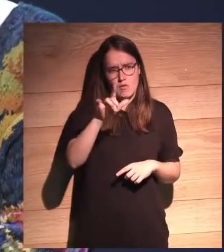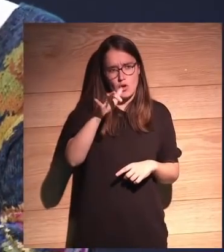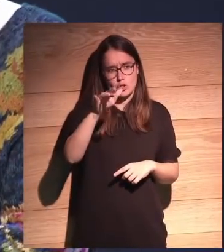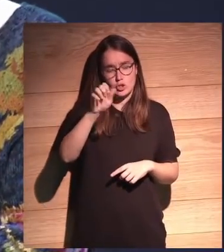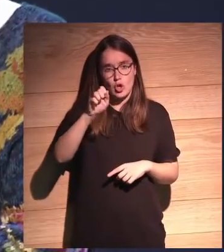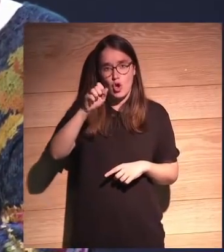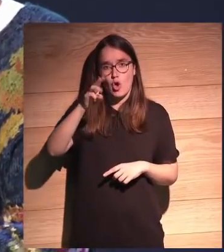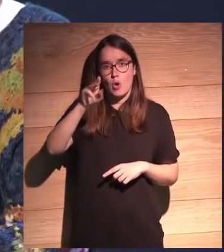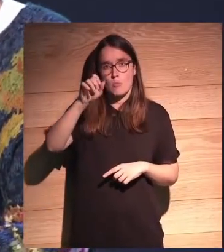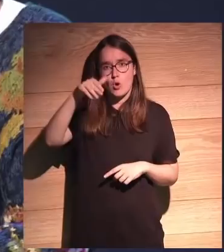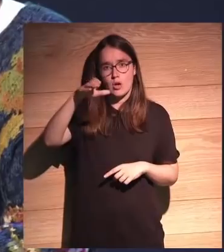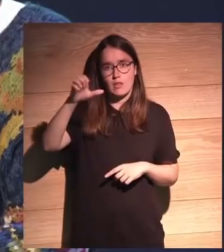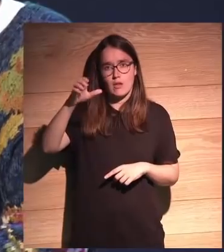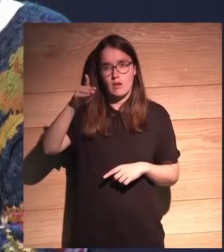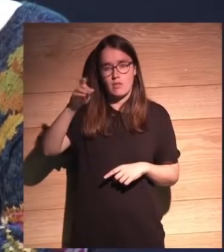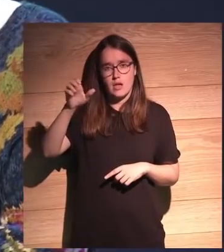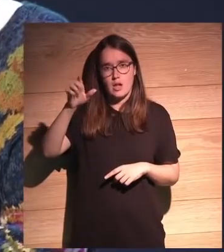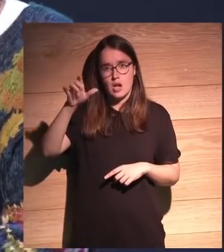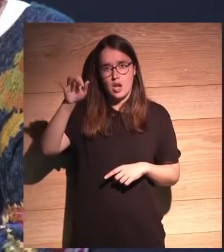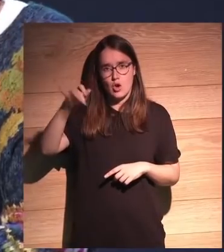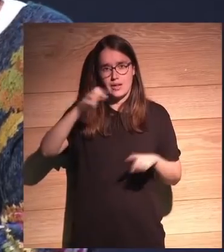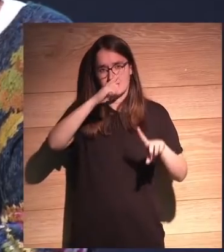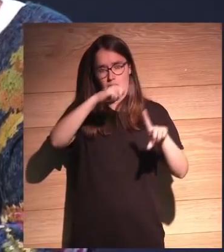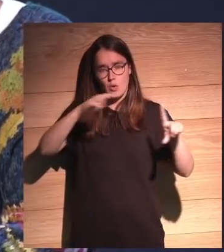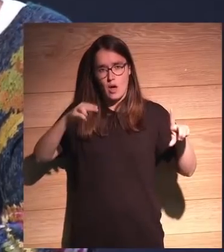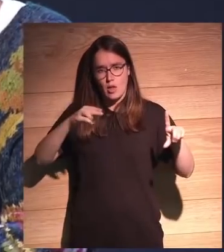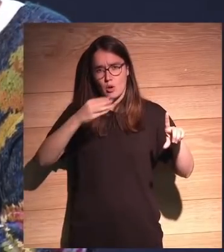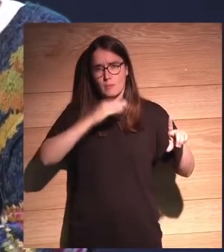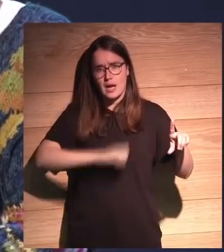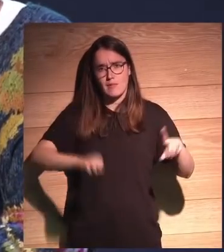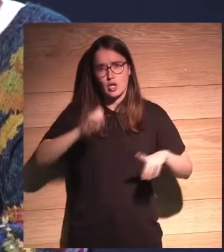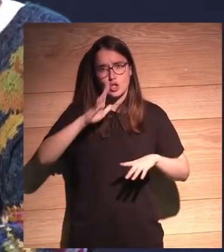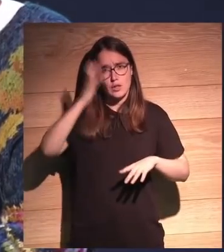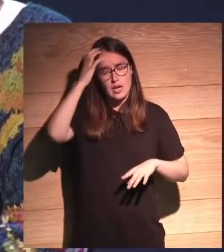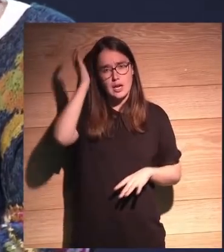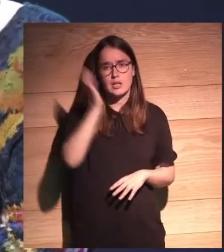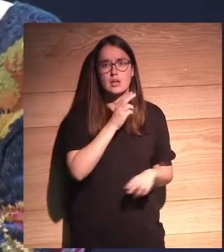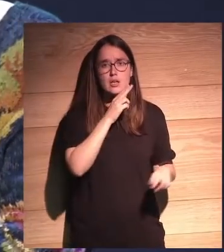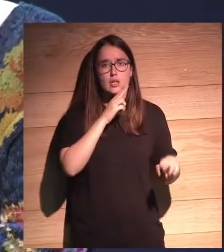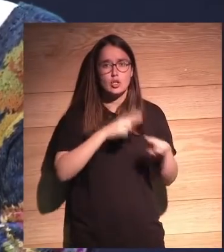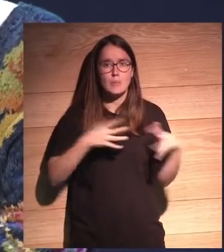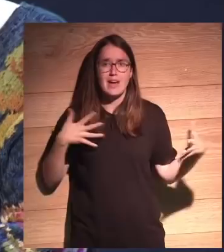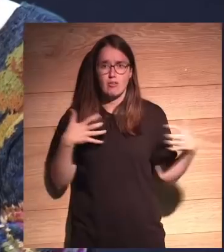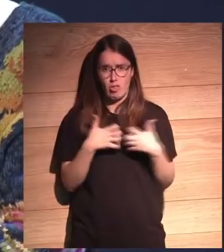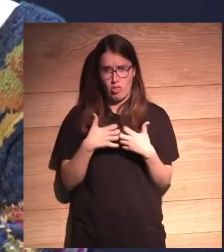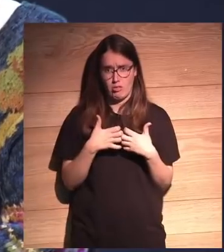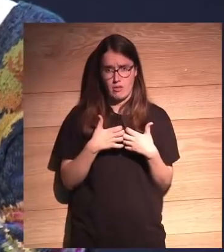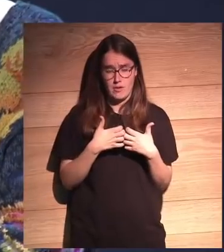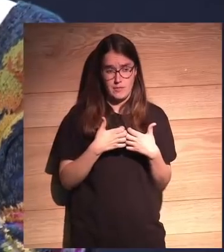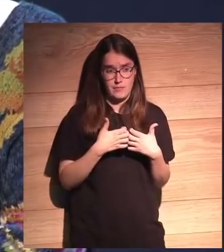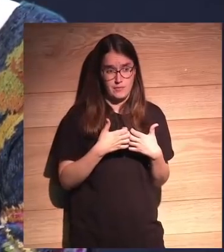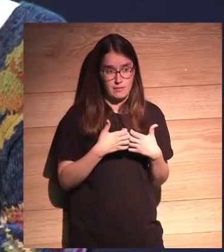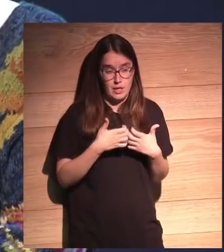de León, que tiene ese maravilloso cuadro en el Reina Sofía que se llama Accidente,